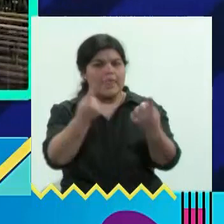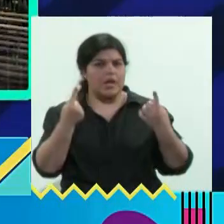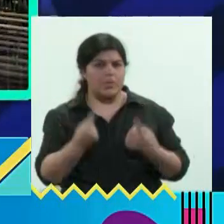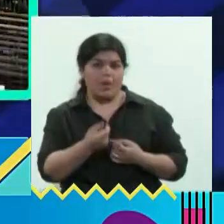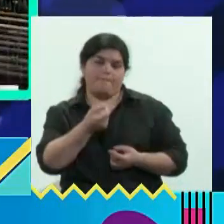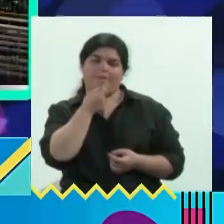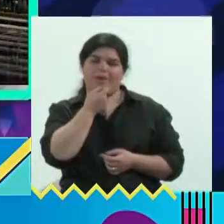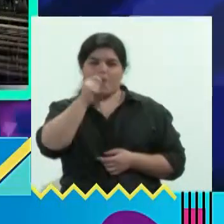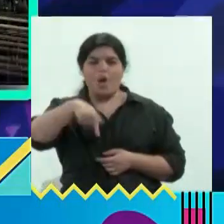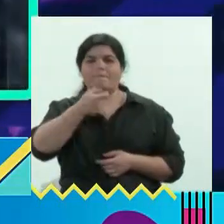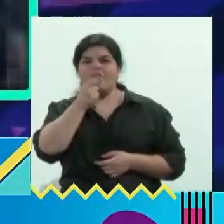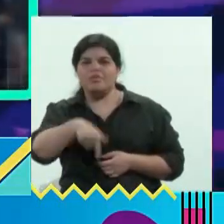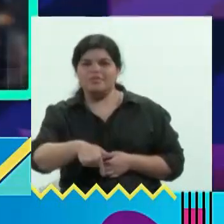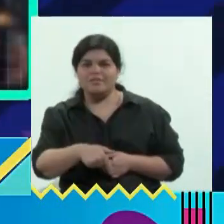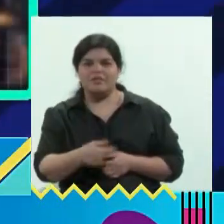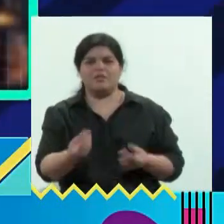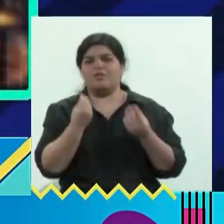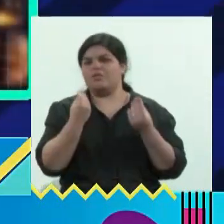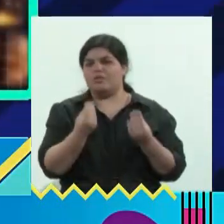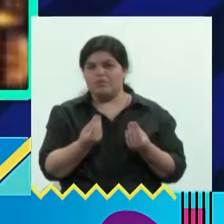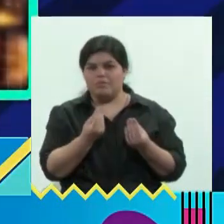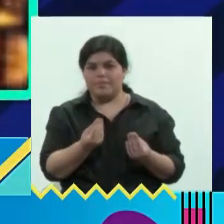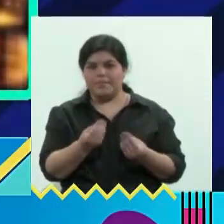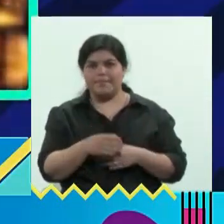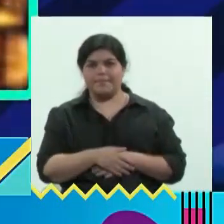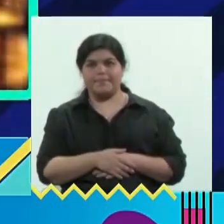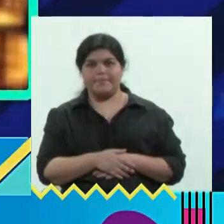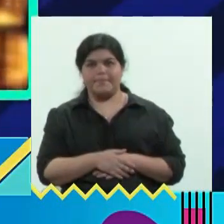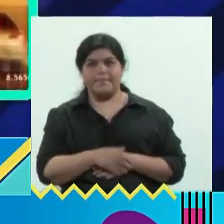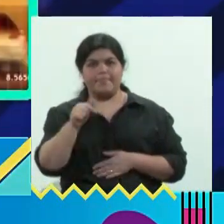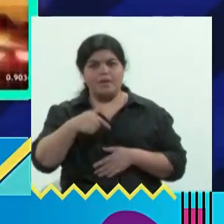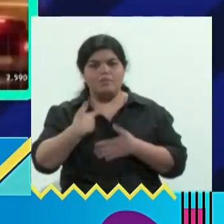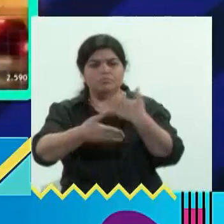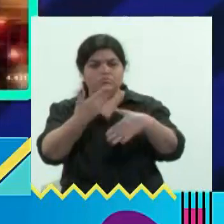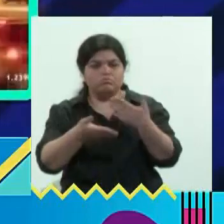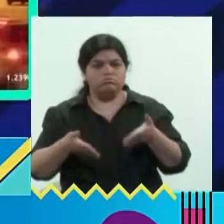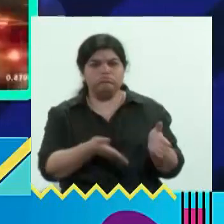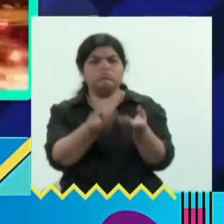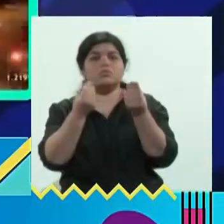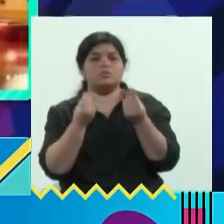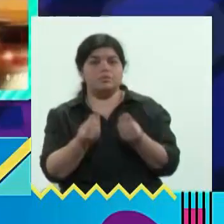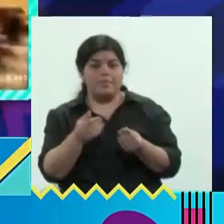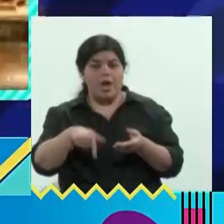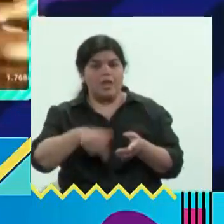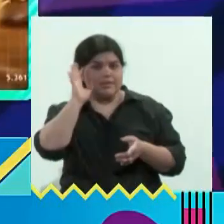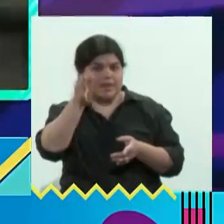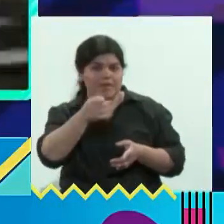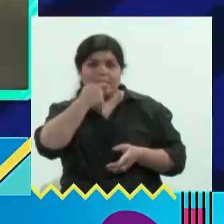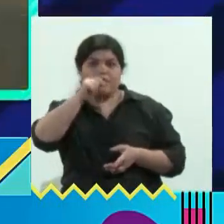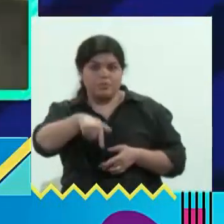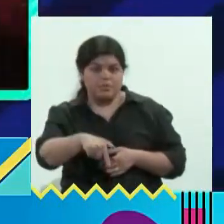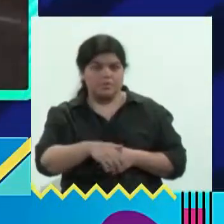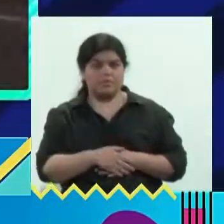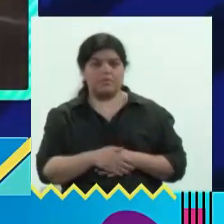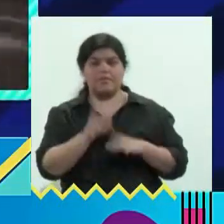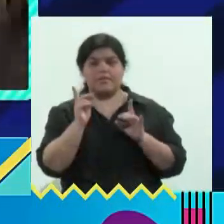para Mendoza, ¿no? Por dónde tiene que estar por dónde se ha de liderar este camino, ¿no? Y evidentemente